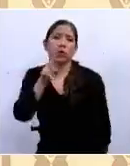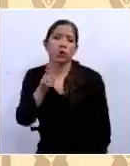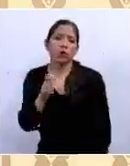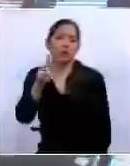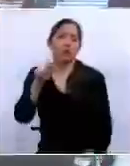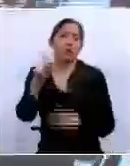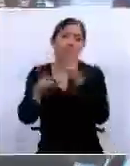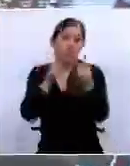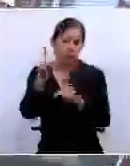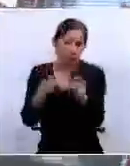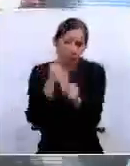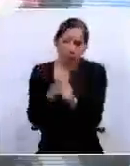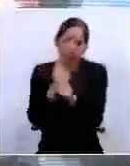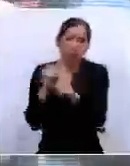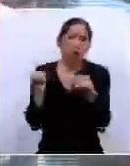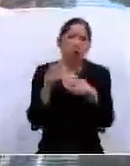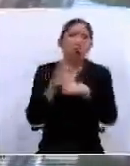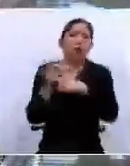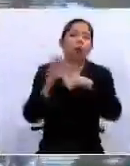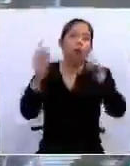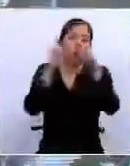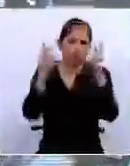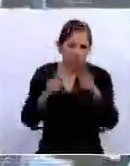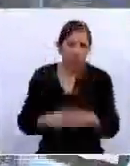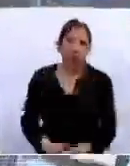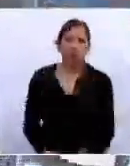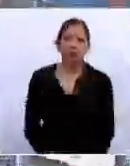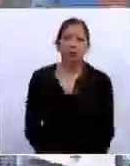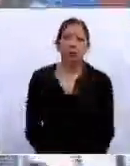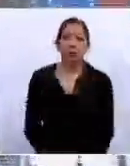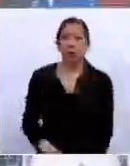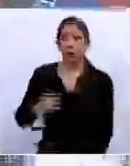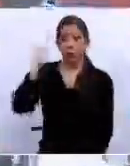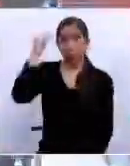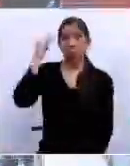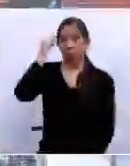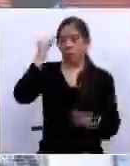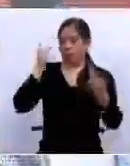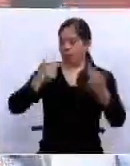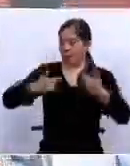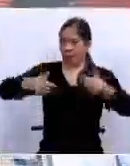de funcionamiento. Y es que el Gobierno Nacional ha garantizado el suministro.